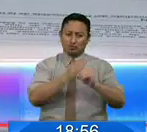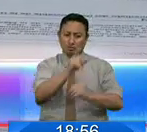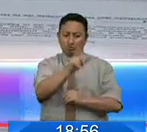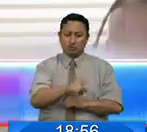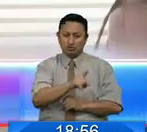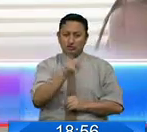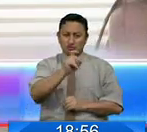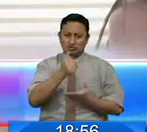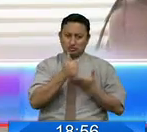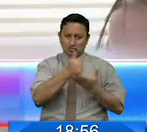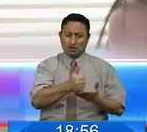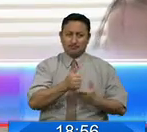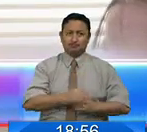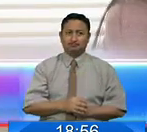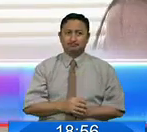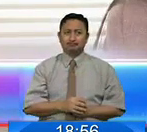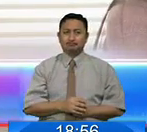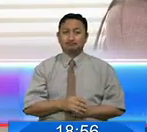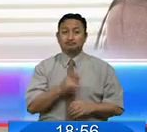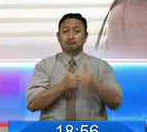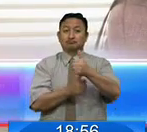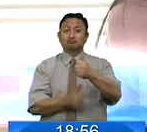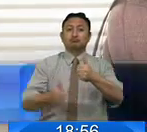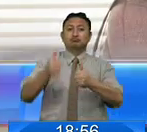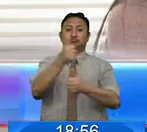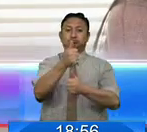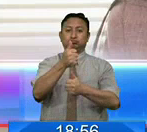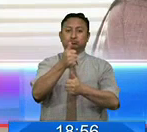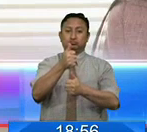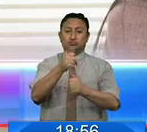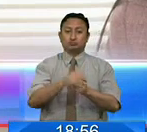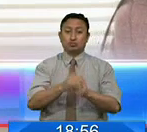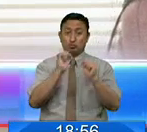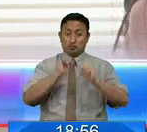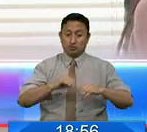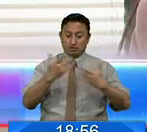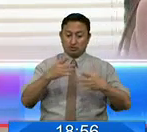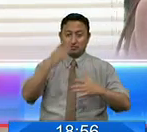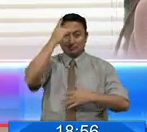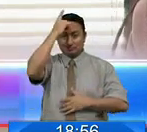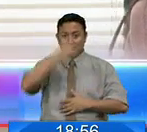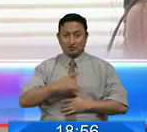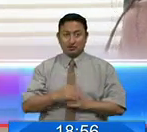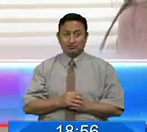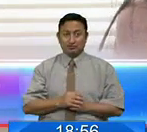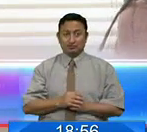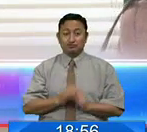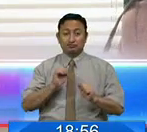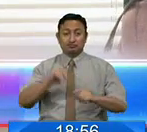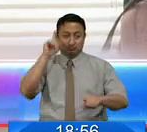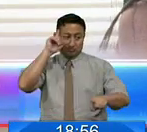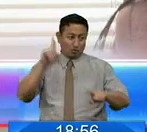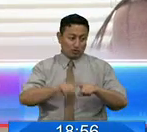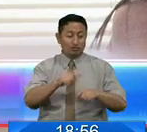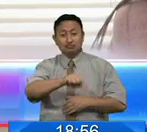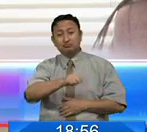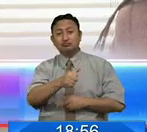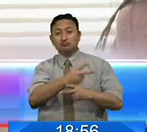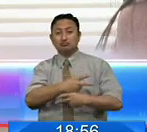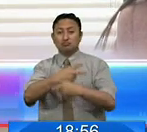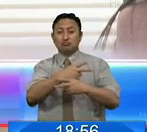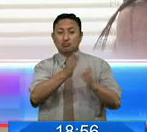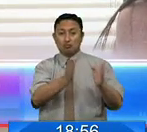ciudadanía que se principal izan puedan tomar una decisión consensuada con los otros